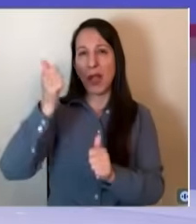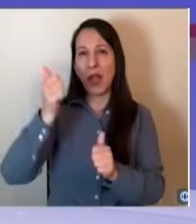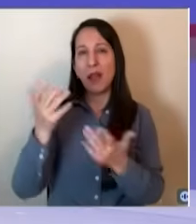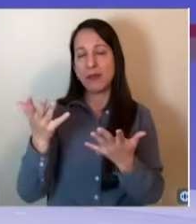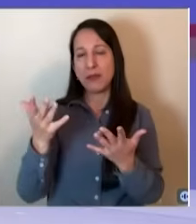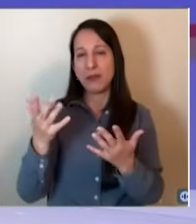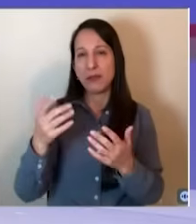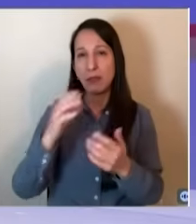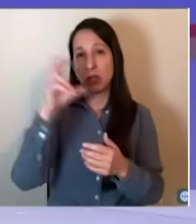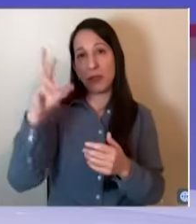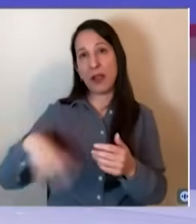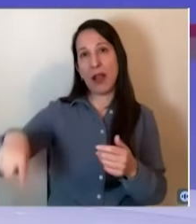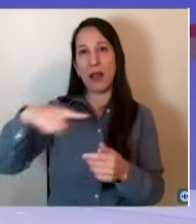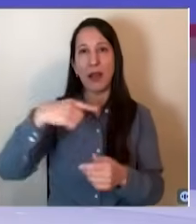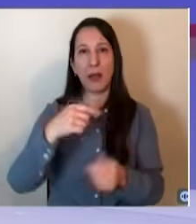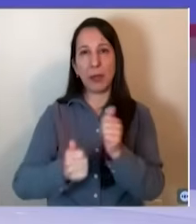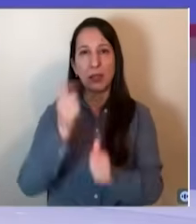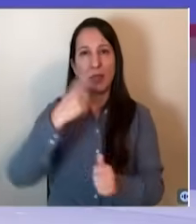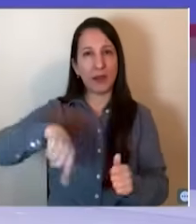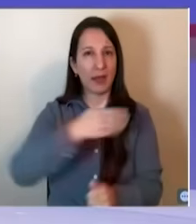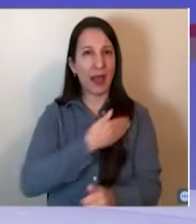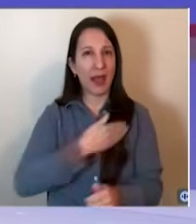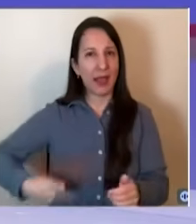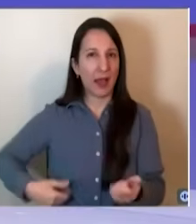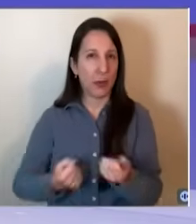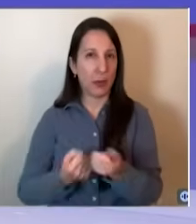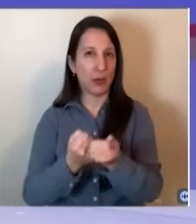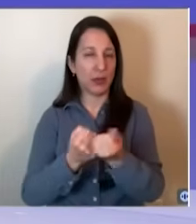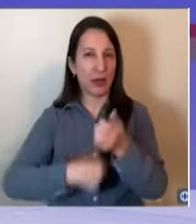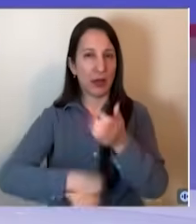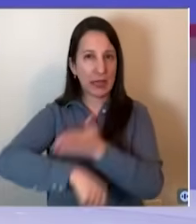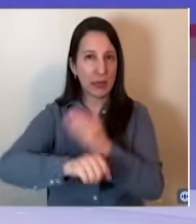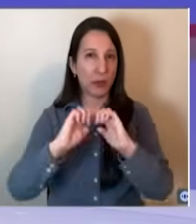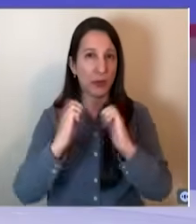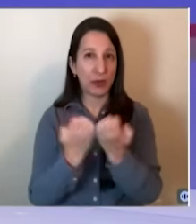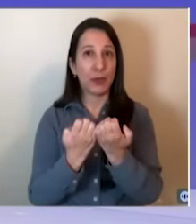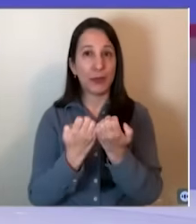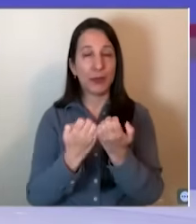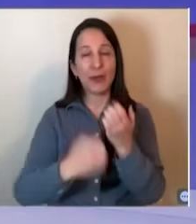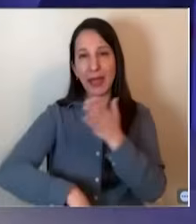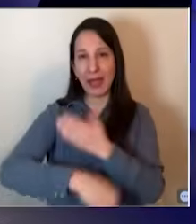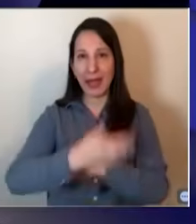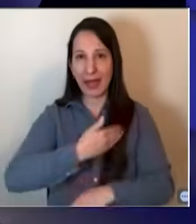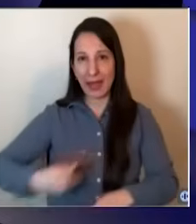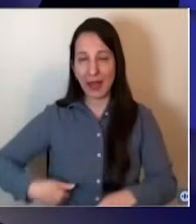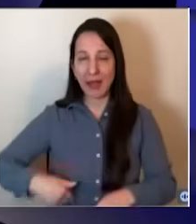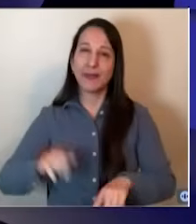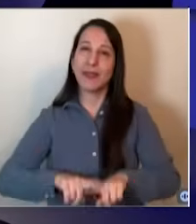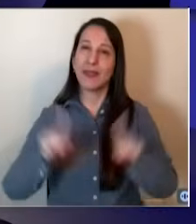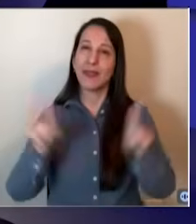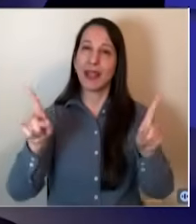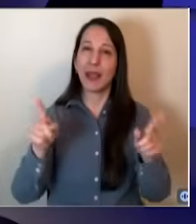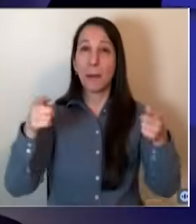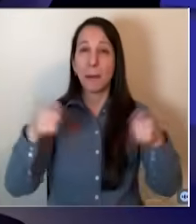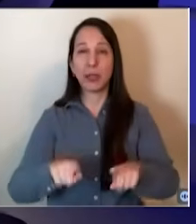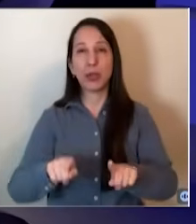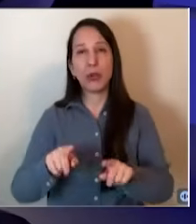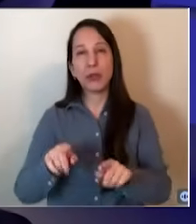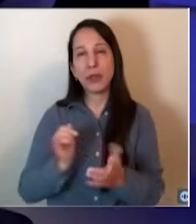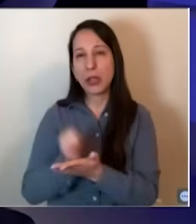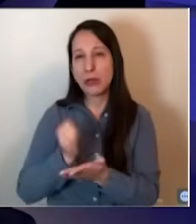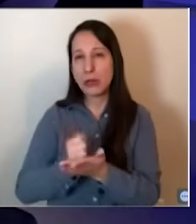Rica es de Heredia. Es la de Heredia, ¿verdad? Y esa es la diferencia de lo que ocurrió con el sondeo de la